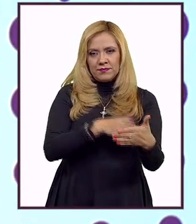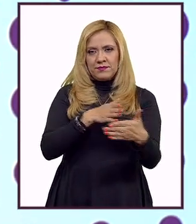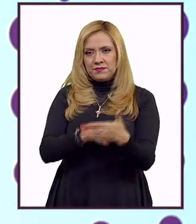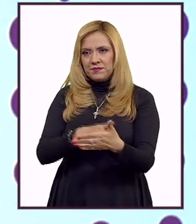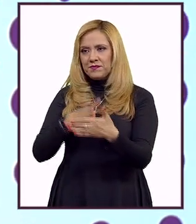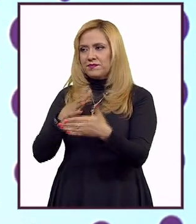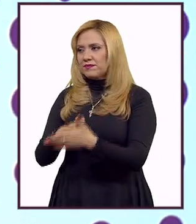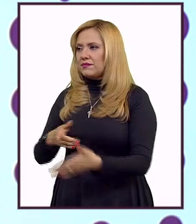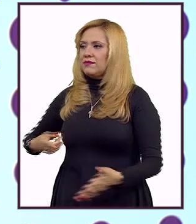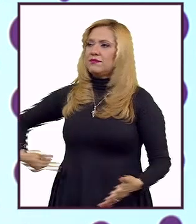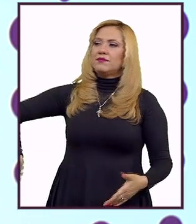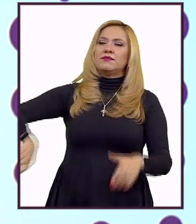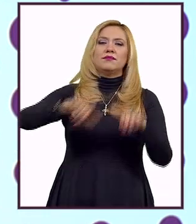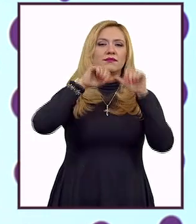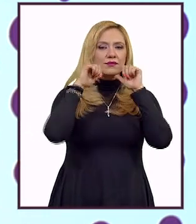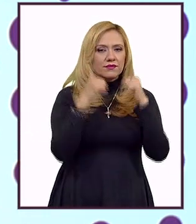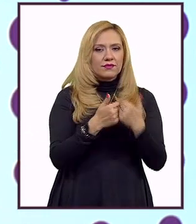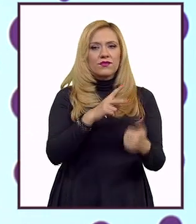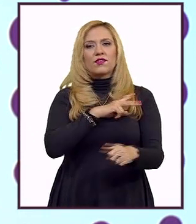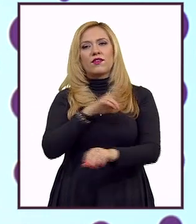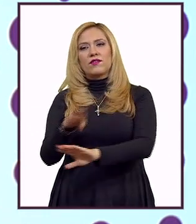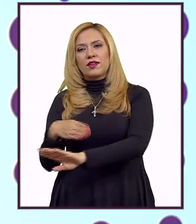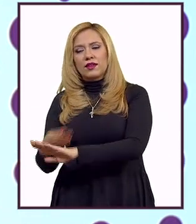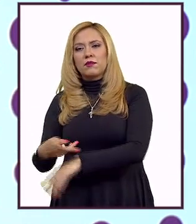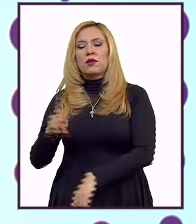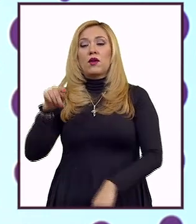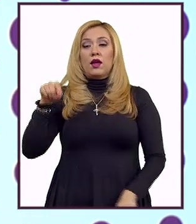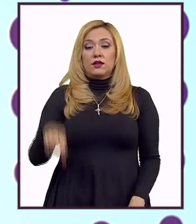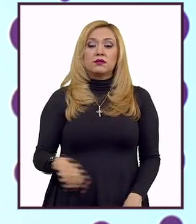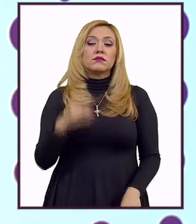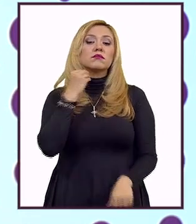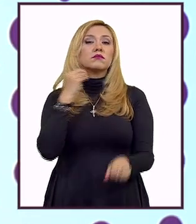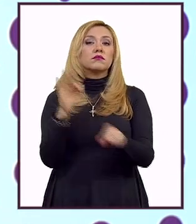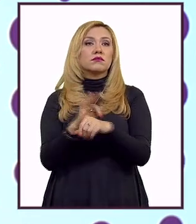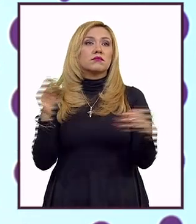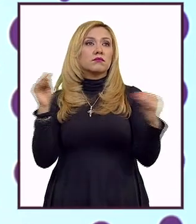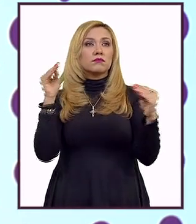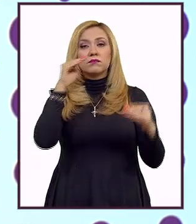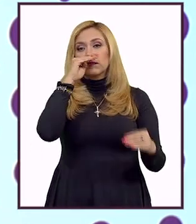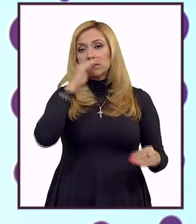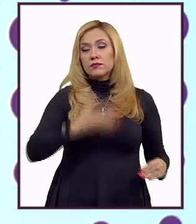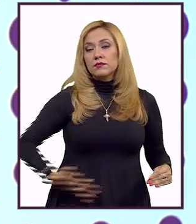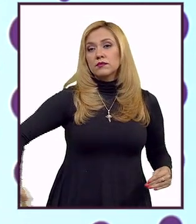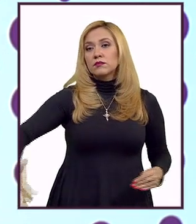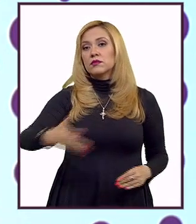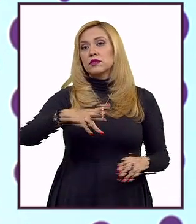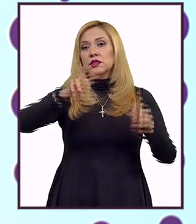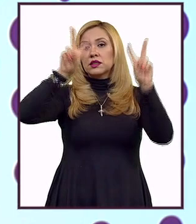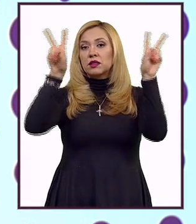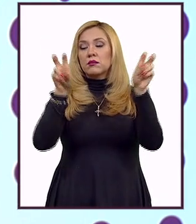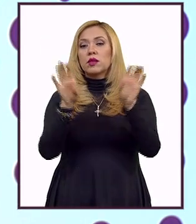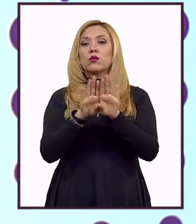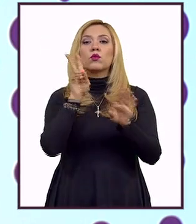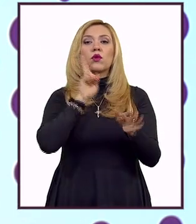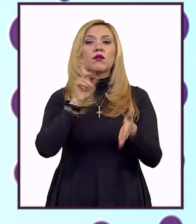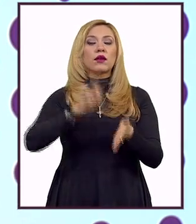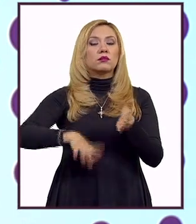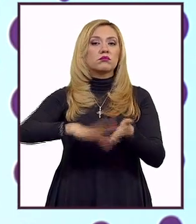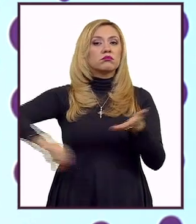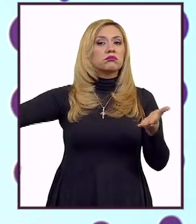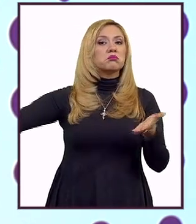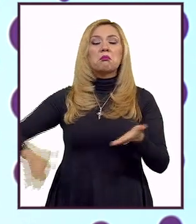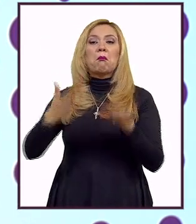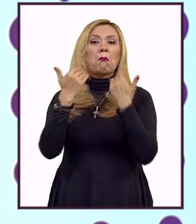sociedad civil, las víctimas, etcétera, pero desde la Defensoría Pública, para el tema de la exclusión de pruebas, no hay protocolo,